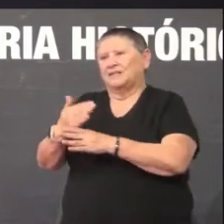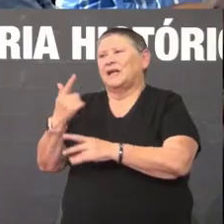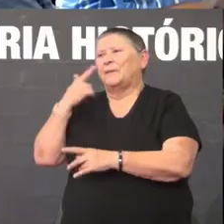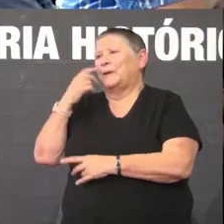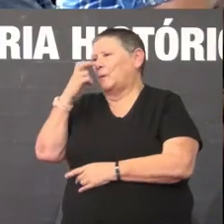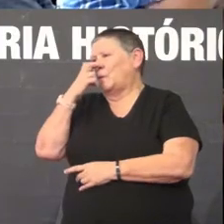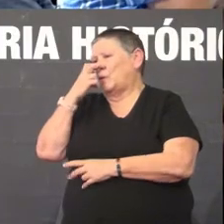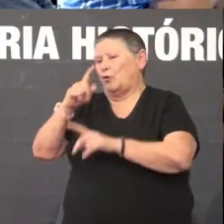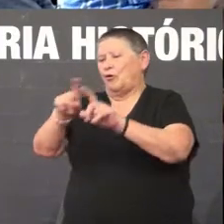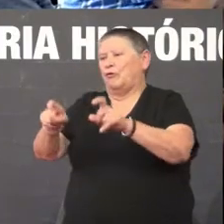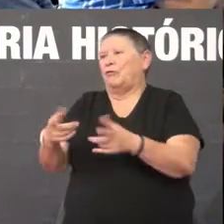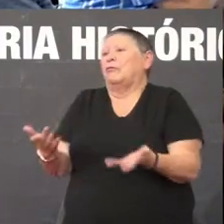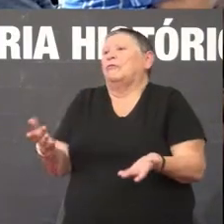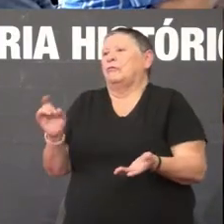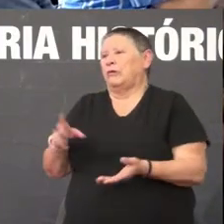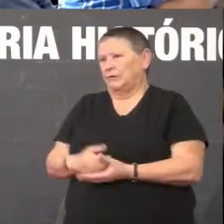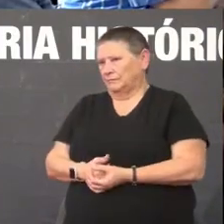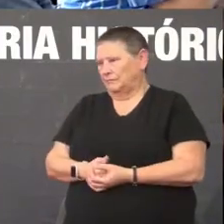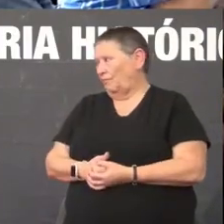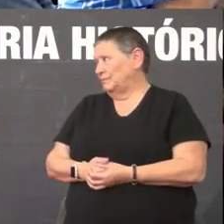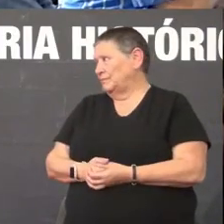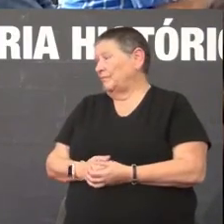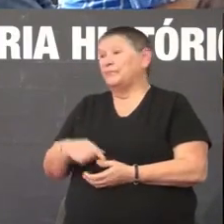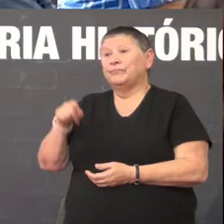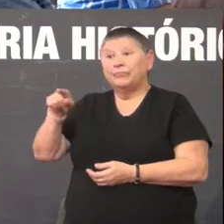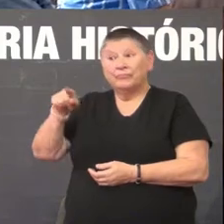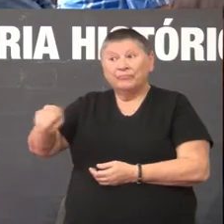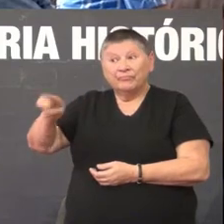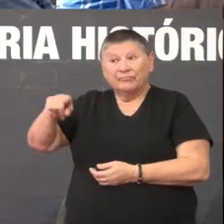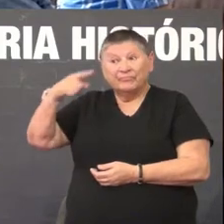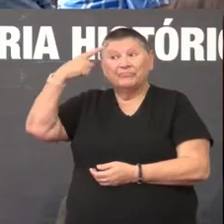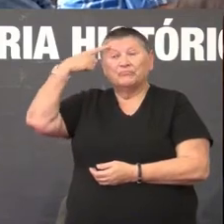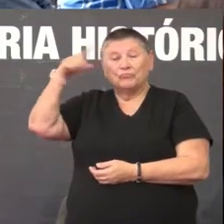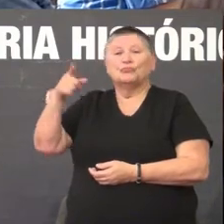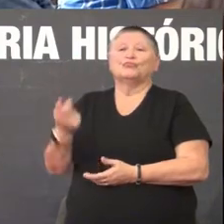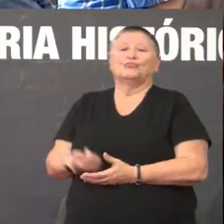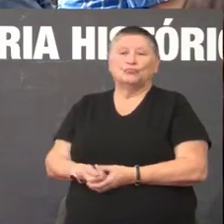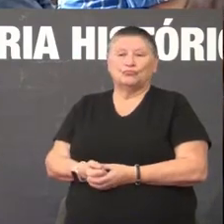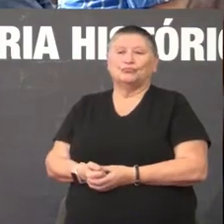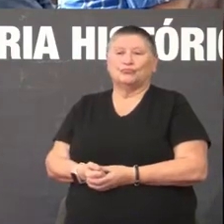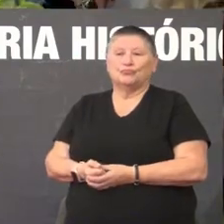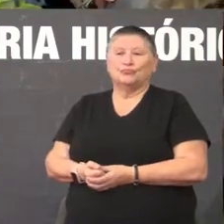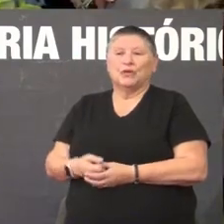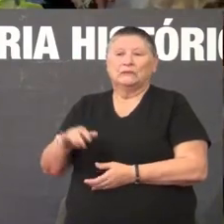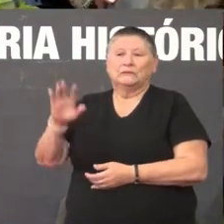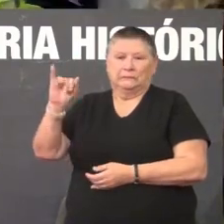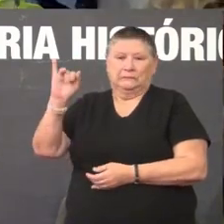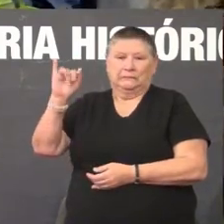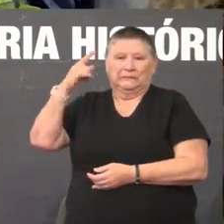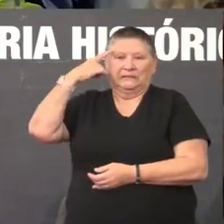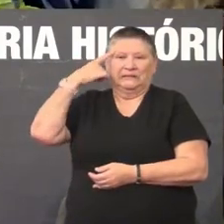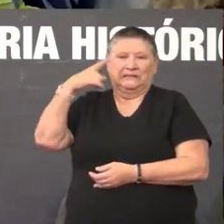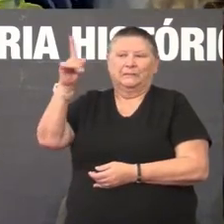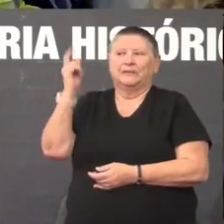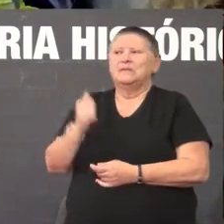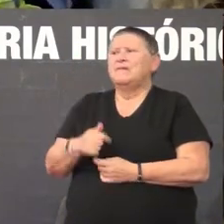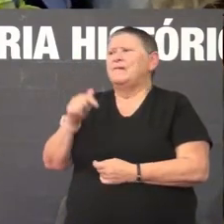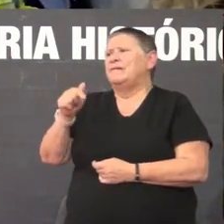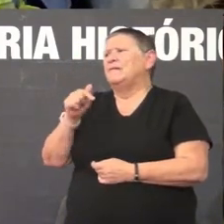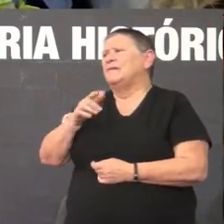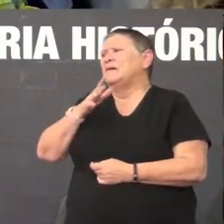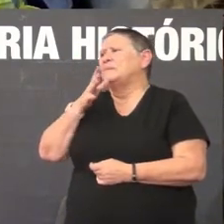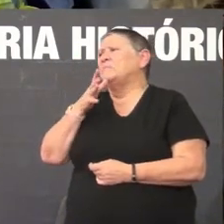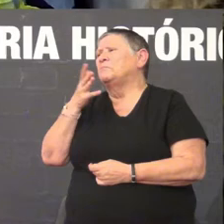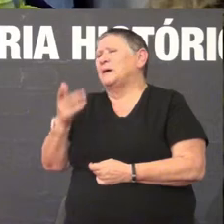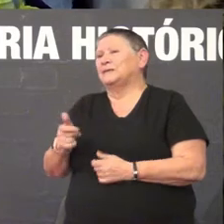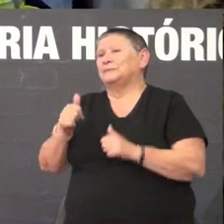ordenador, ¿no? ¿Esto se sabía? Lo sabían. Pero aquí, ¿qué pasó? Aquí empieza la historia